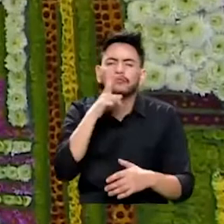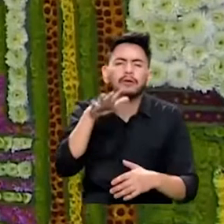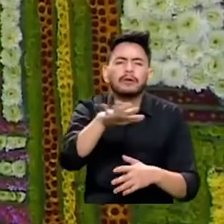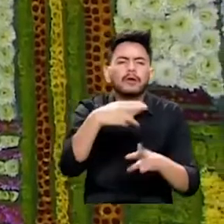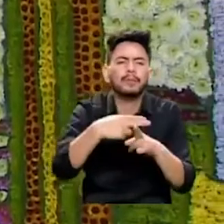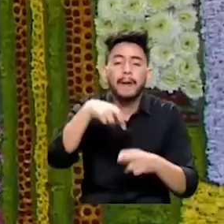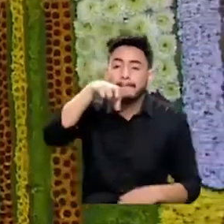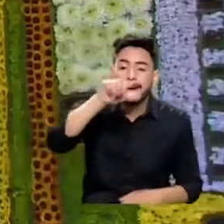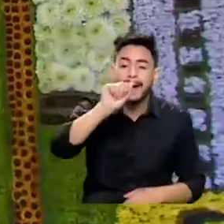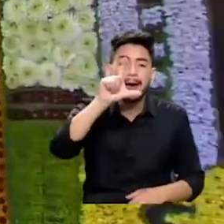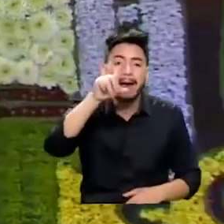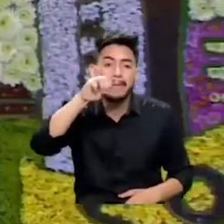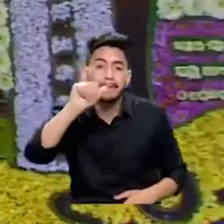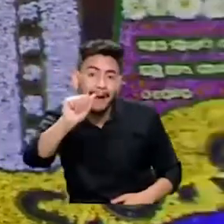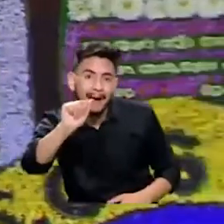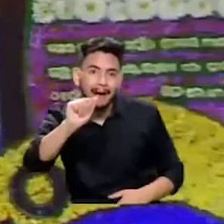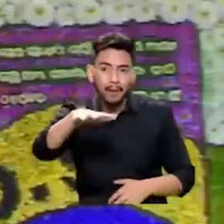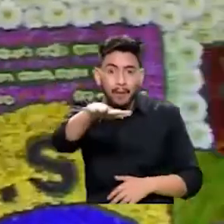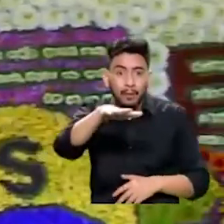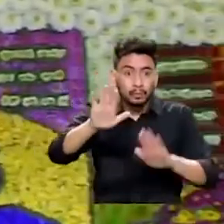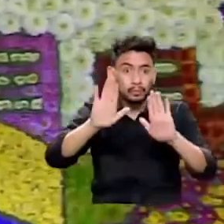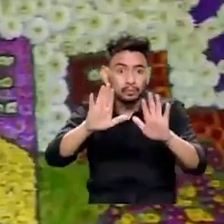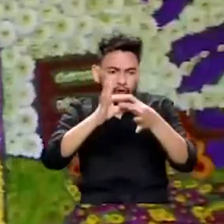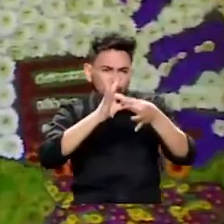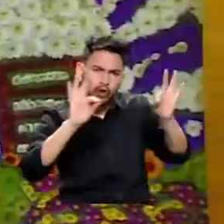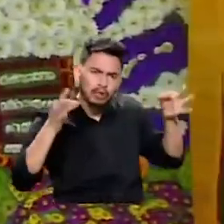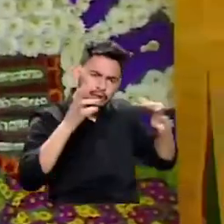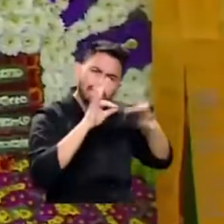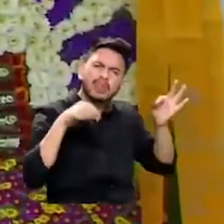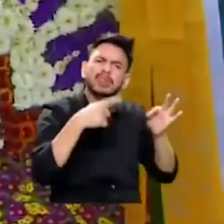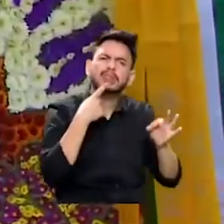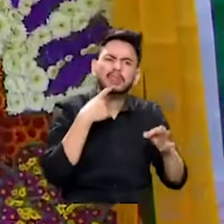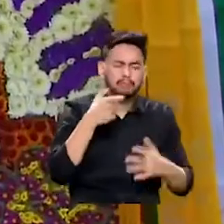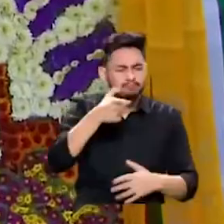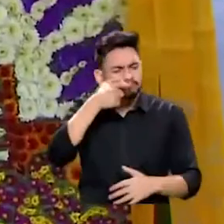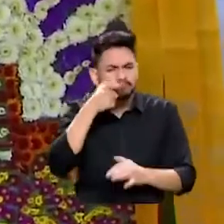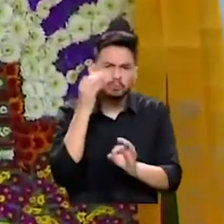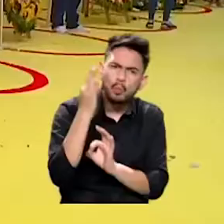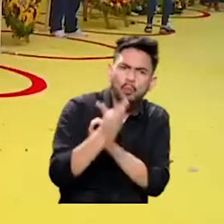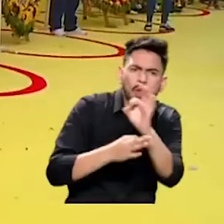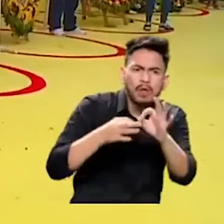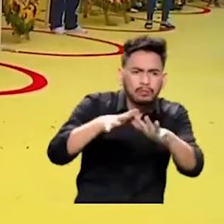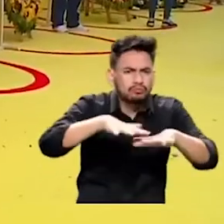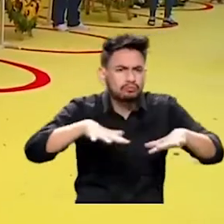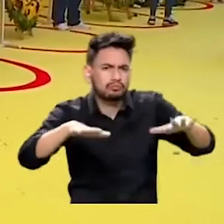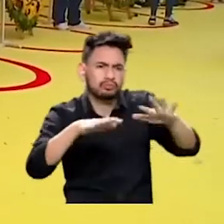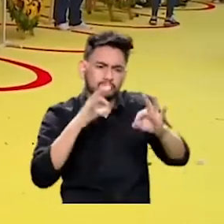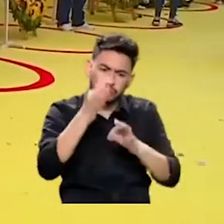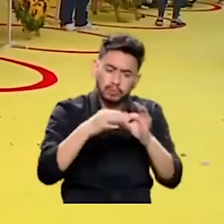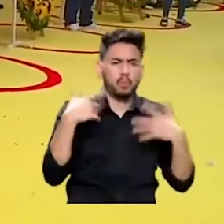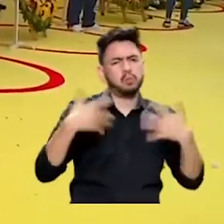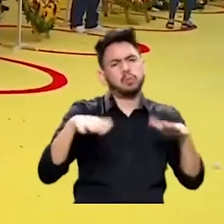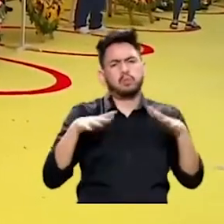SOS. El aplauso fuerte que se sienta para ese tercer puesto, John Jairo a Teortúa. Un ganador